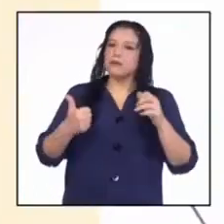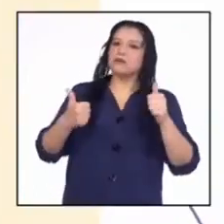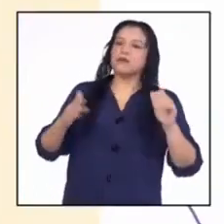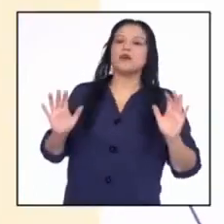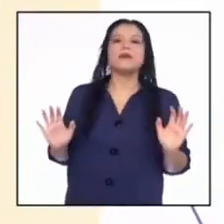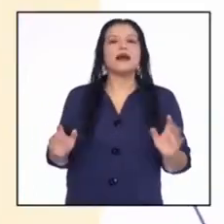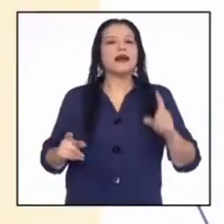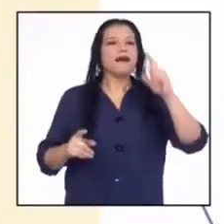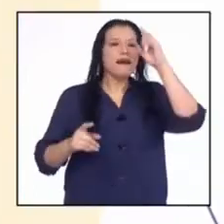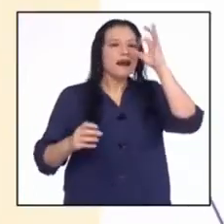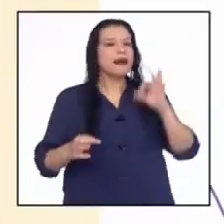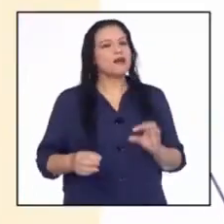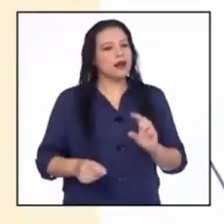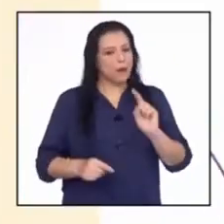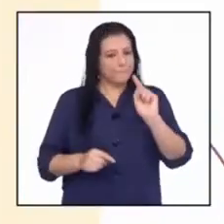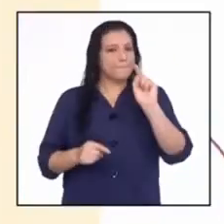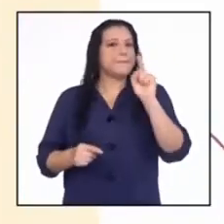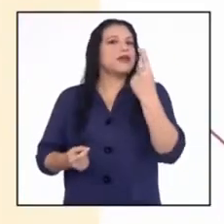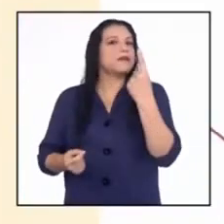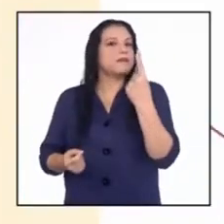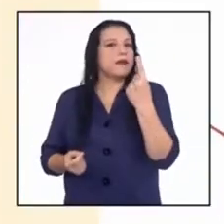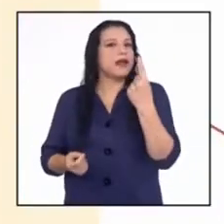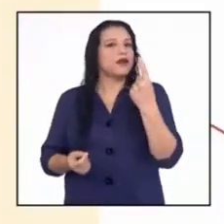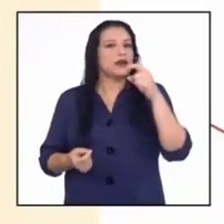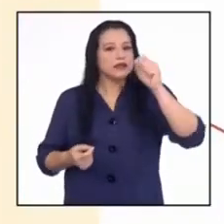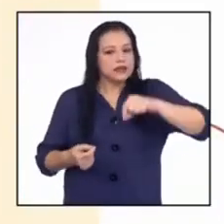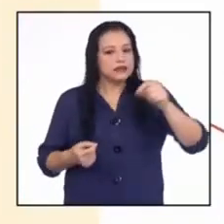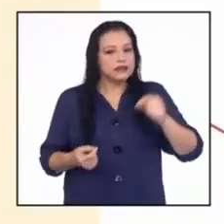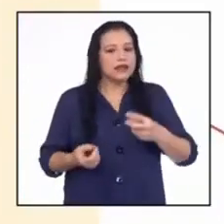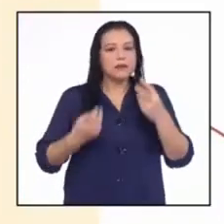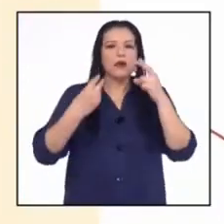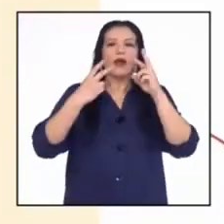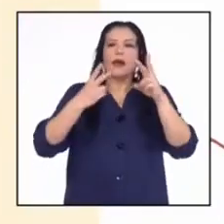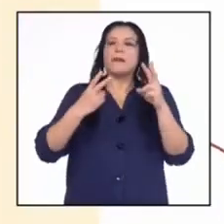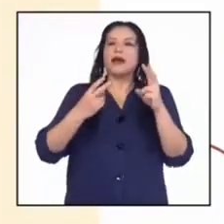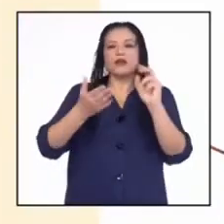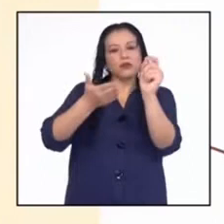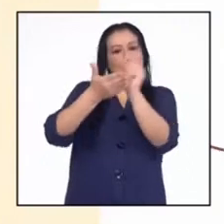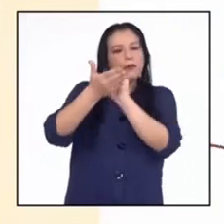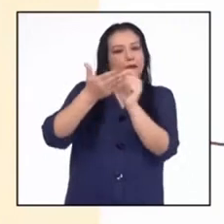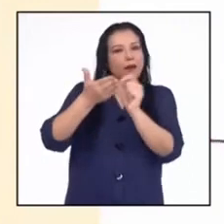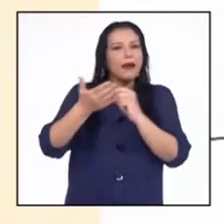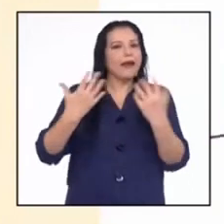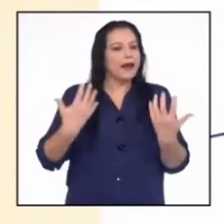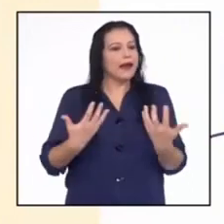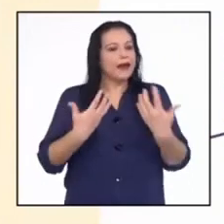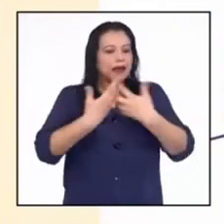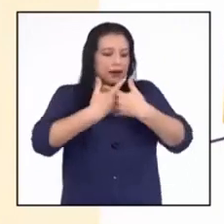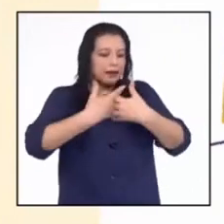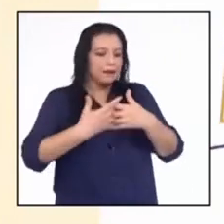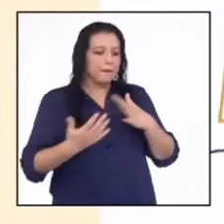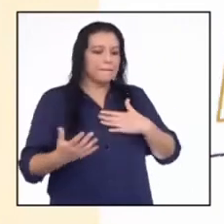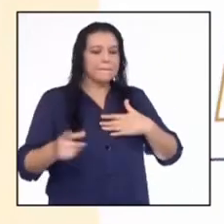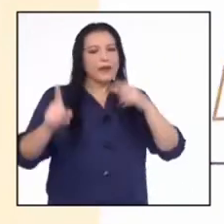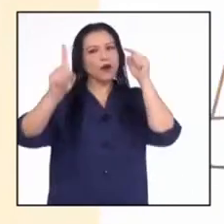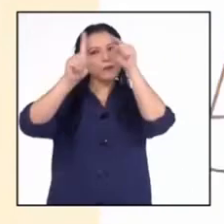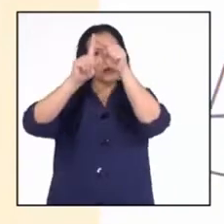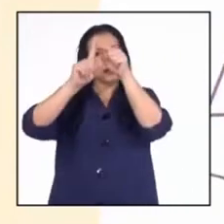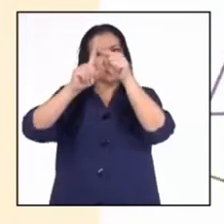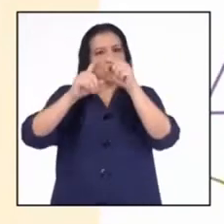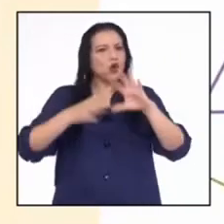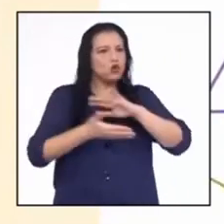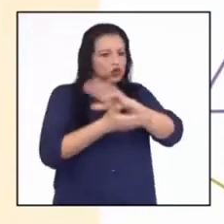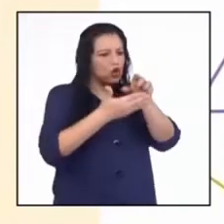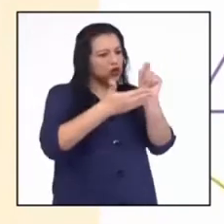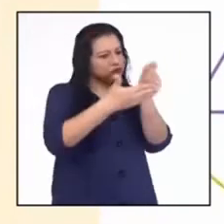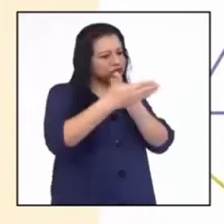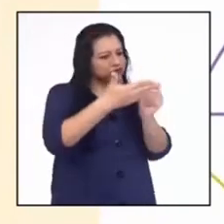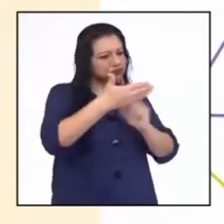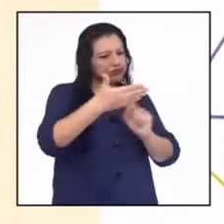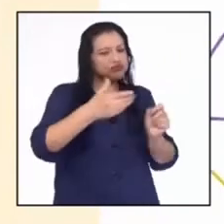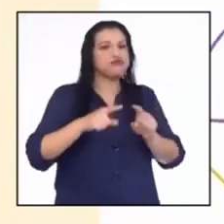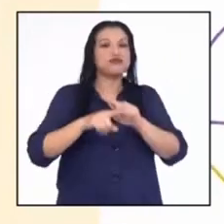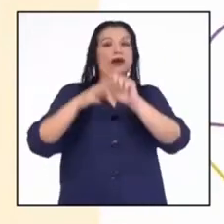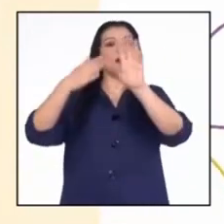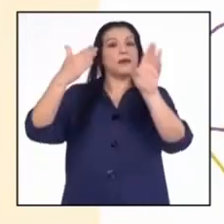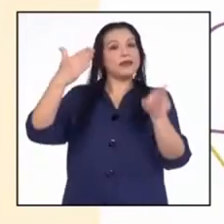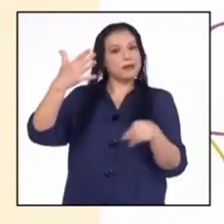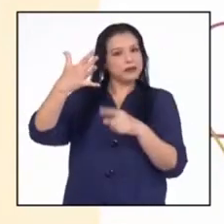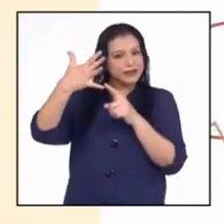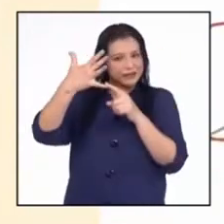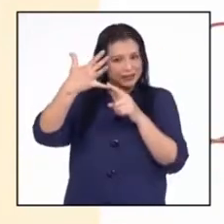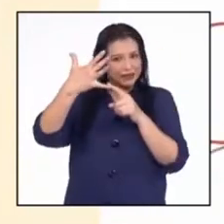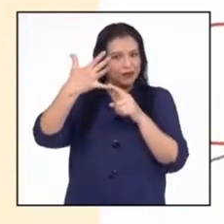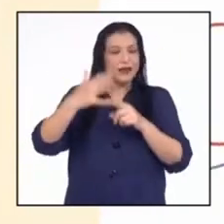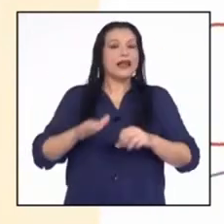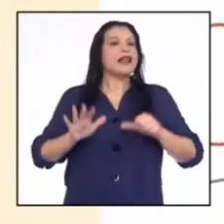Entonces creo que lo primero sería que el contenido del ensayo tenga relación con el propósito planificado como número 5. Como